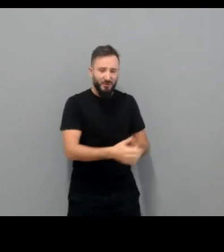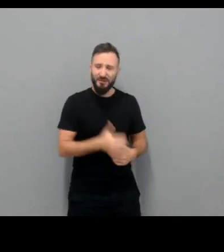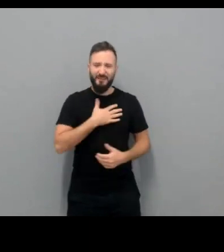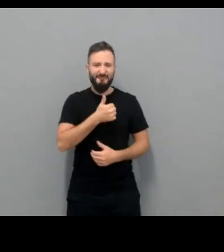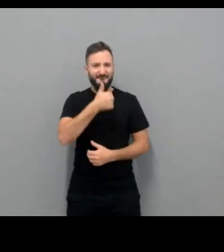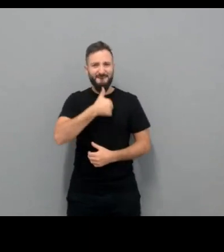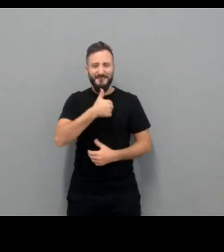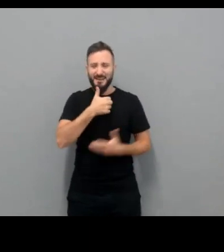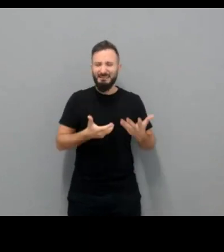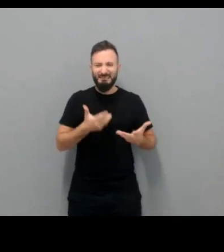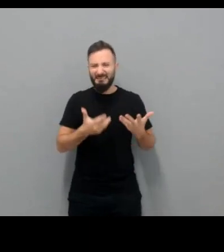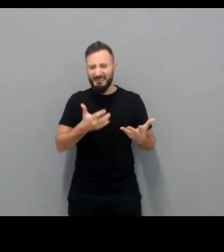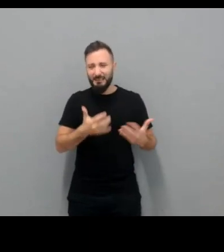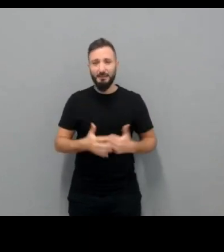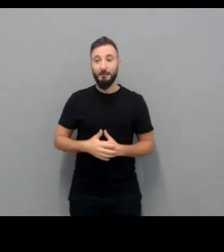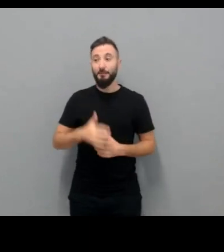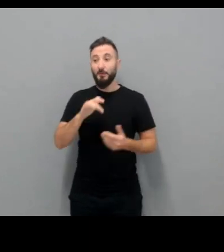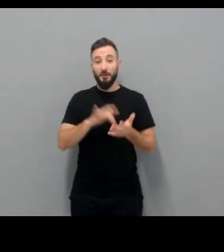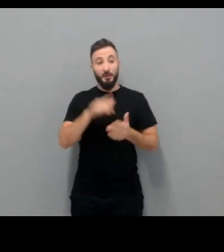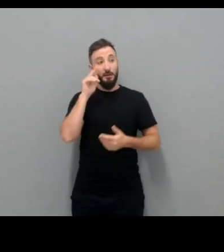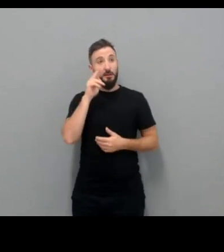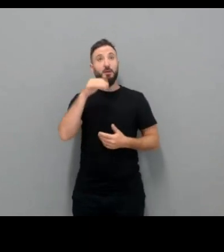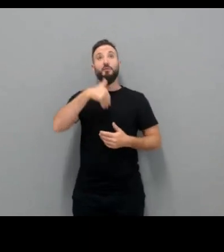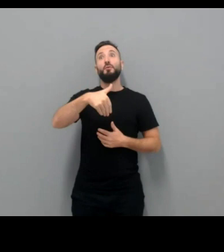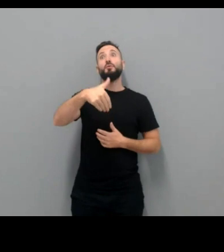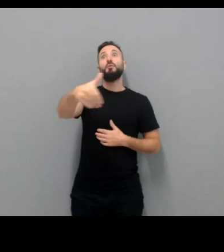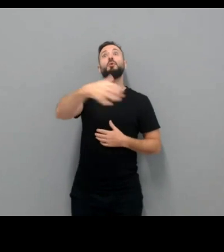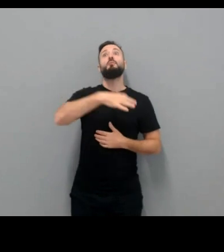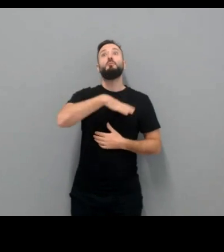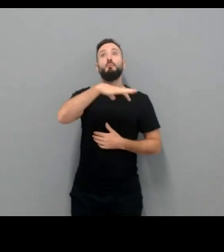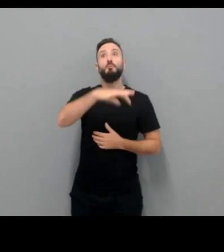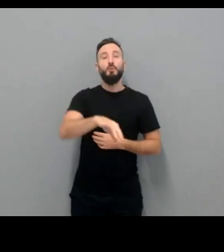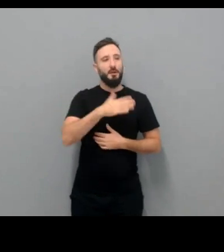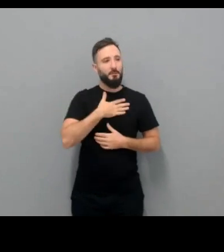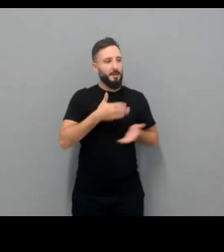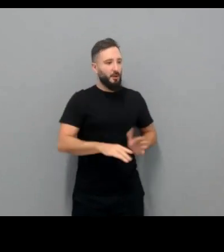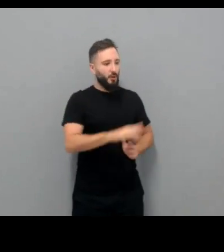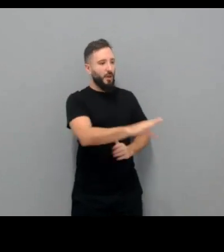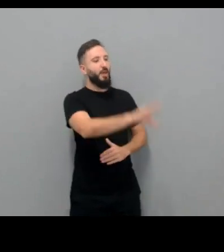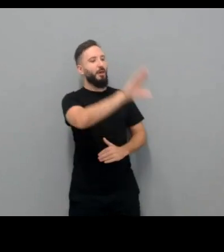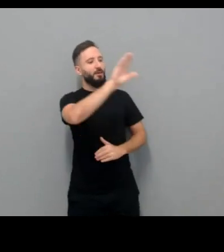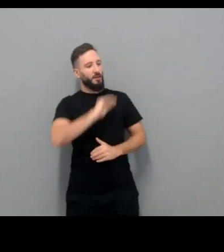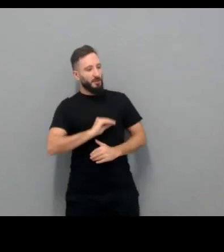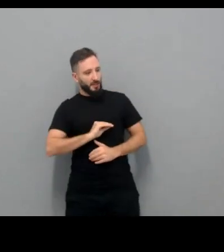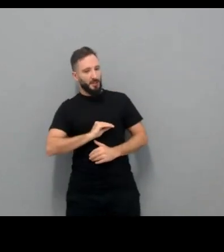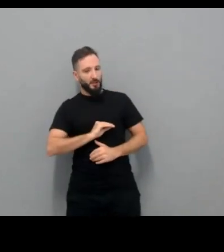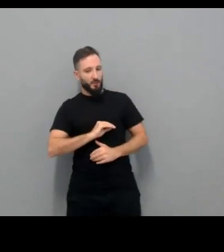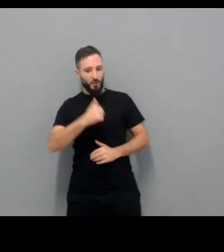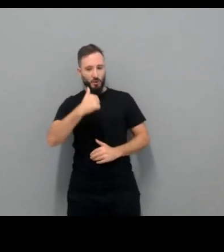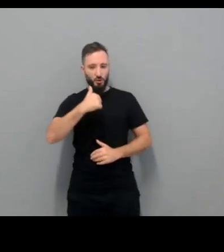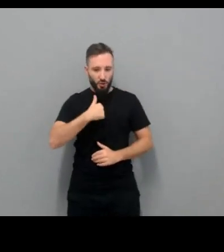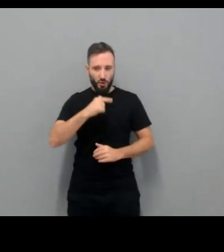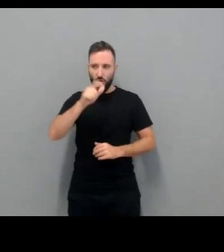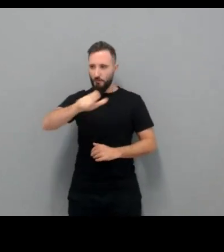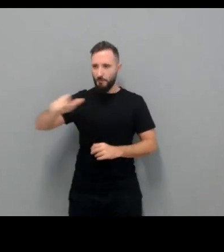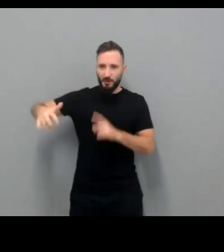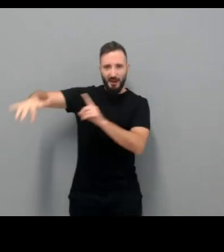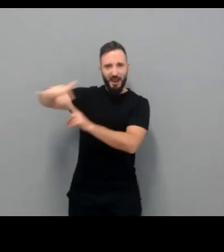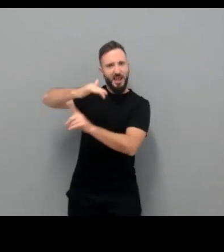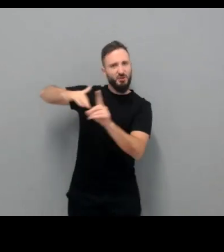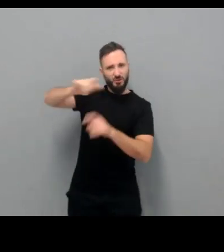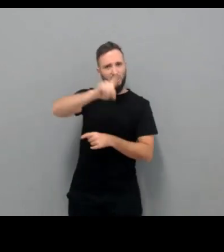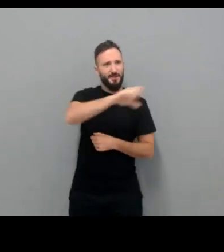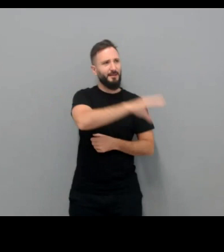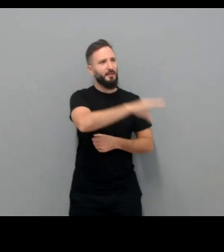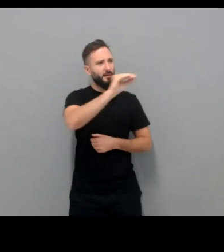increíble. Entonces, cuando ves que puede llegar el día en que tú entiendas a tu hijo, tú, la gente que le rodea, y en